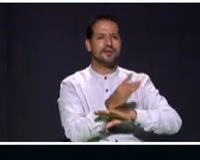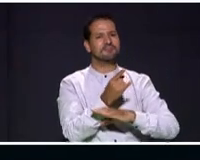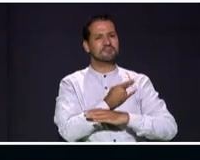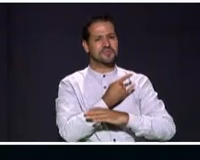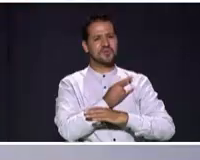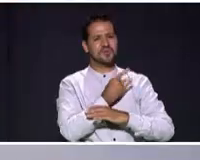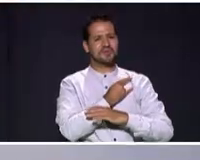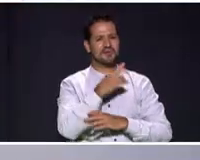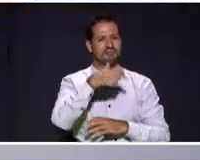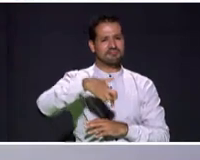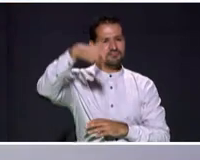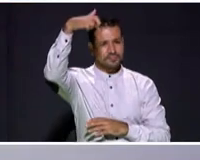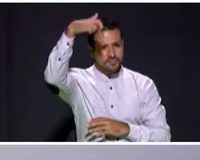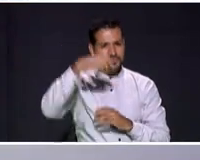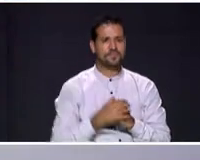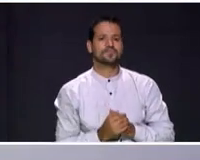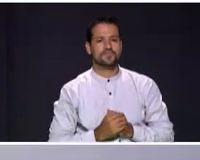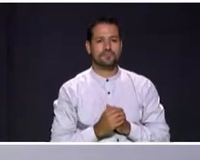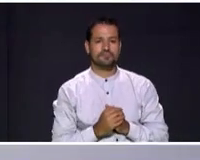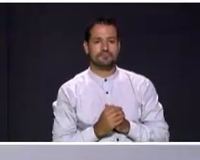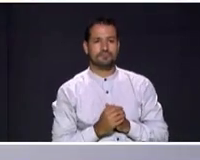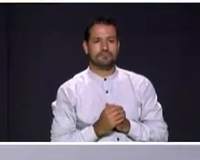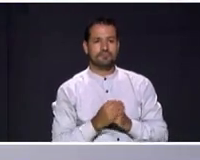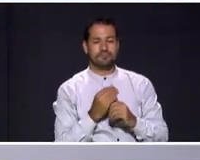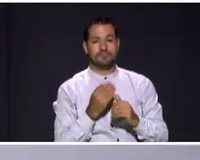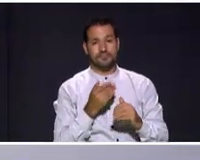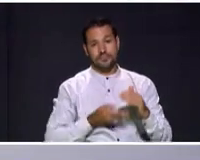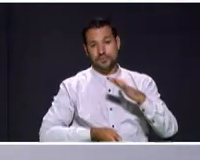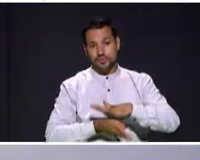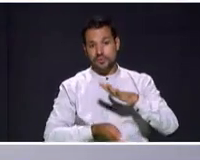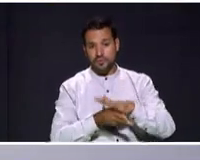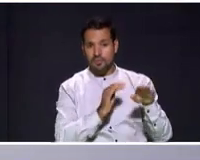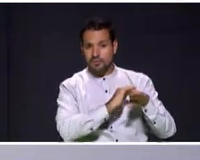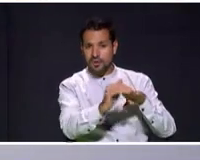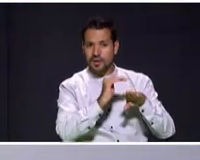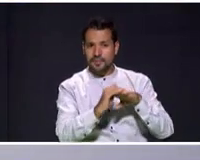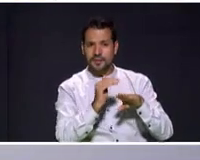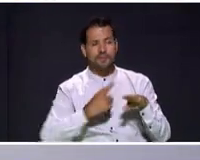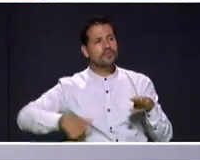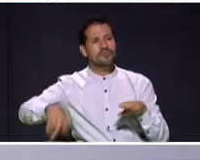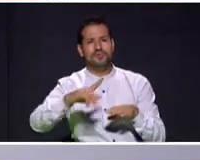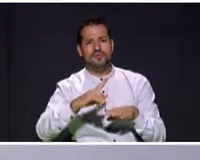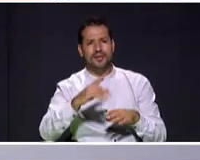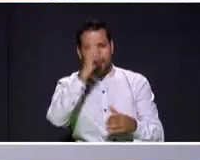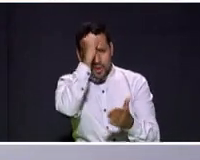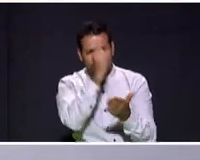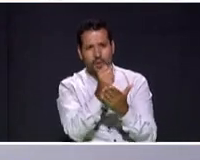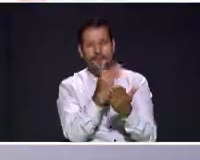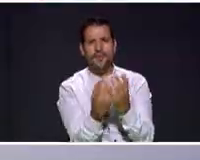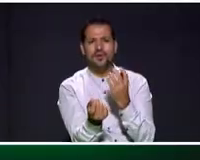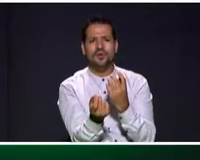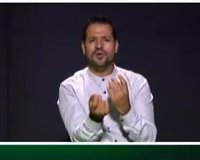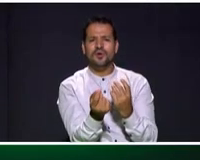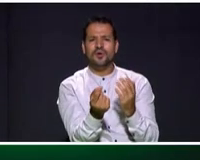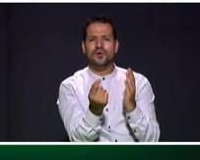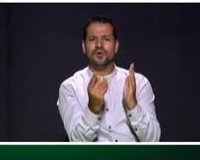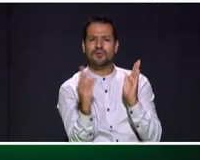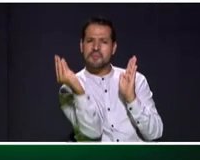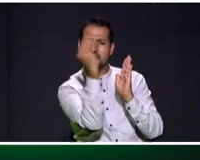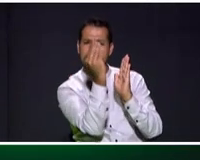gracias candidatos ahora los invitamos a ustedes para que miren qué opina la ciudadanía sobre vivienda y educación y cuál